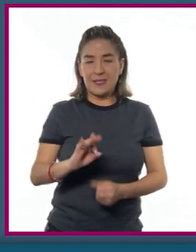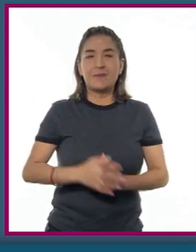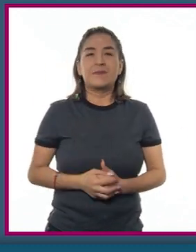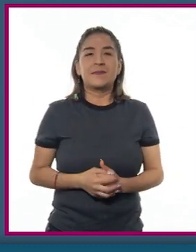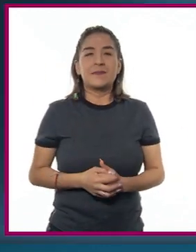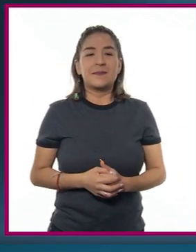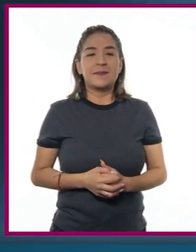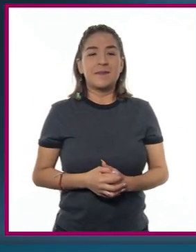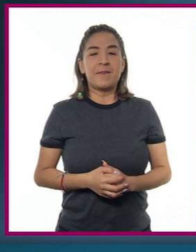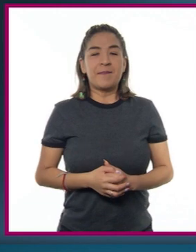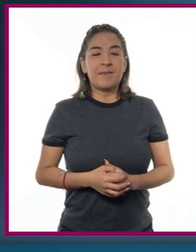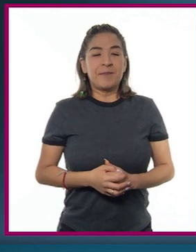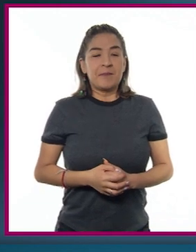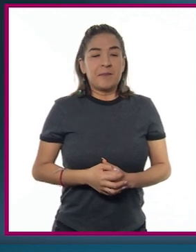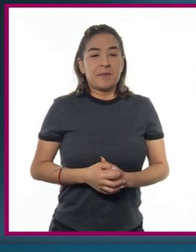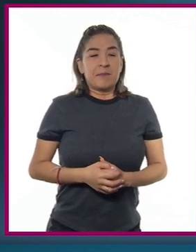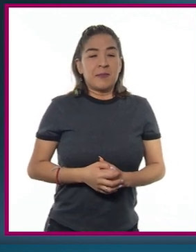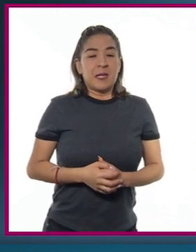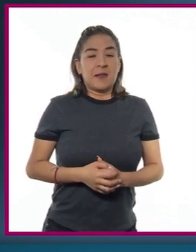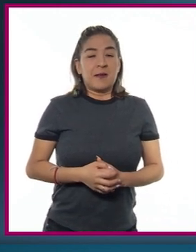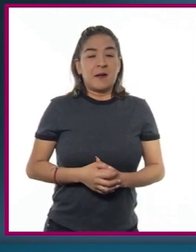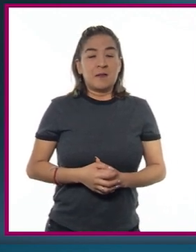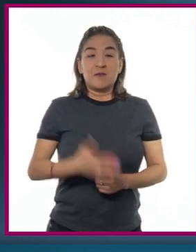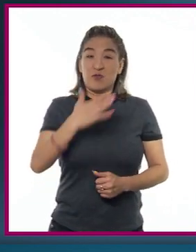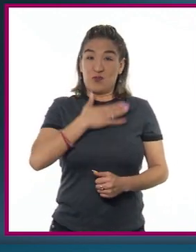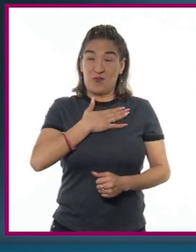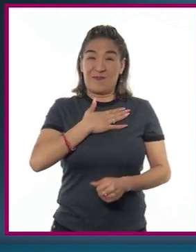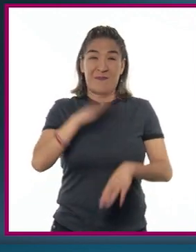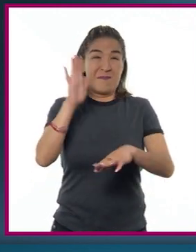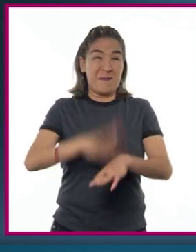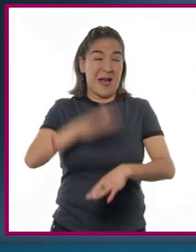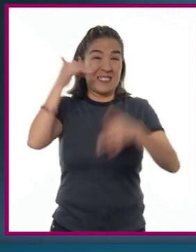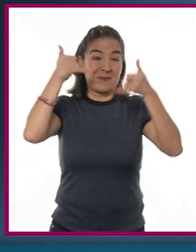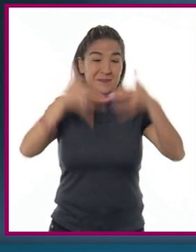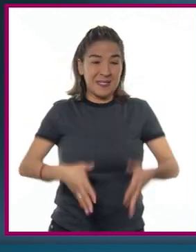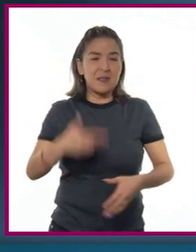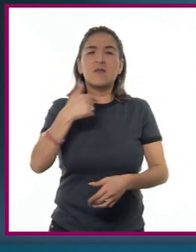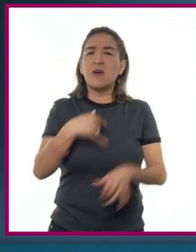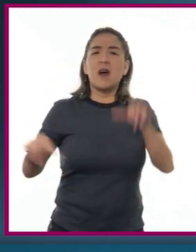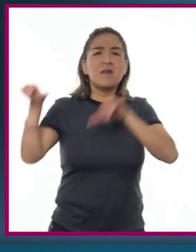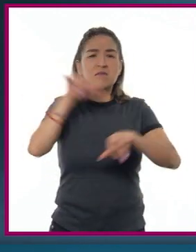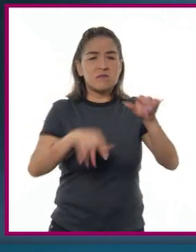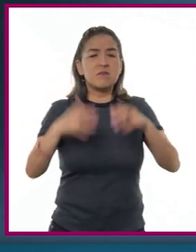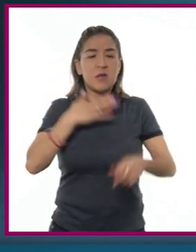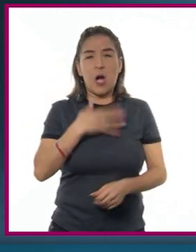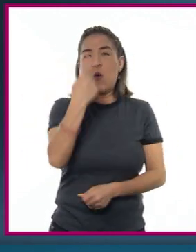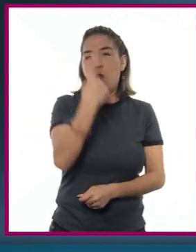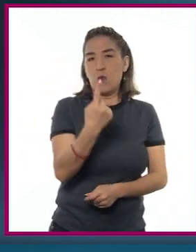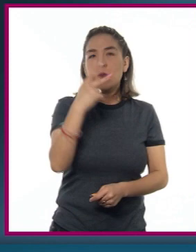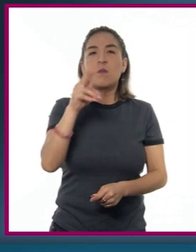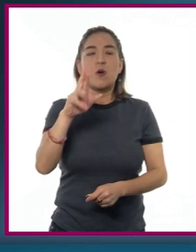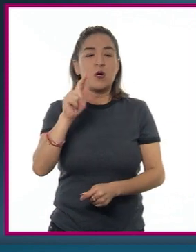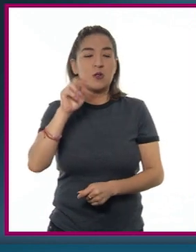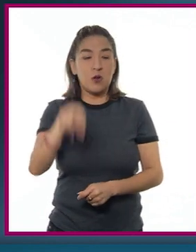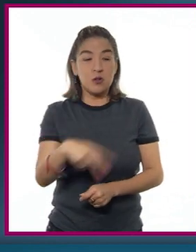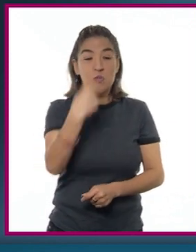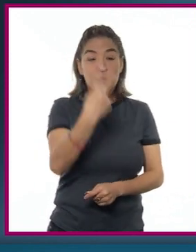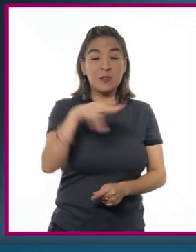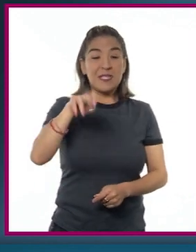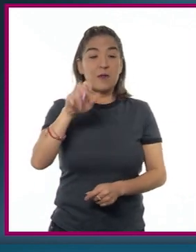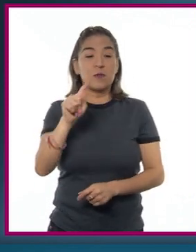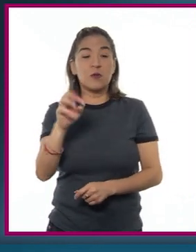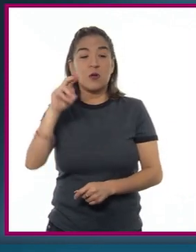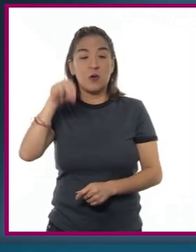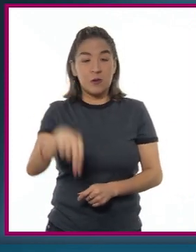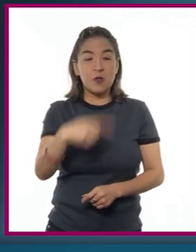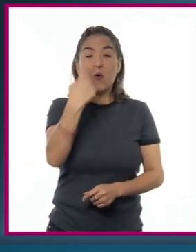0.01%. Yo, el más pesado, tengo composición de un protón, un electrón y 2 neutrones.